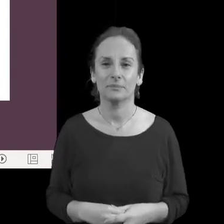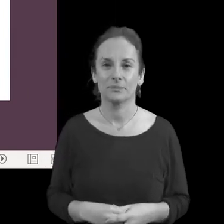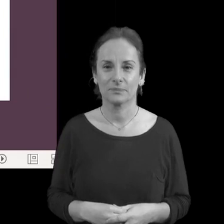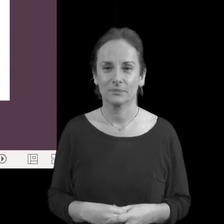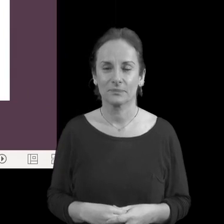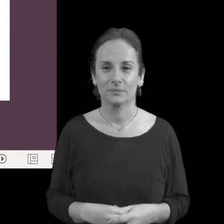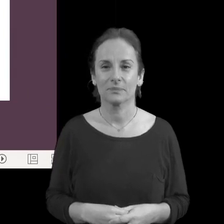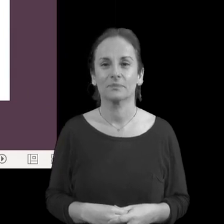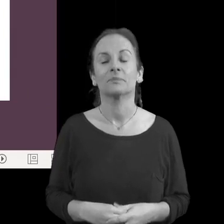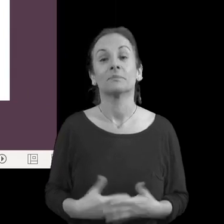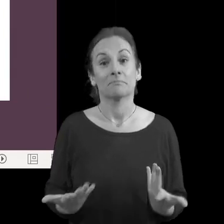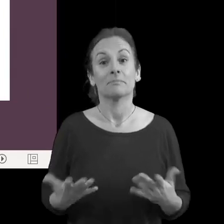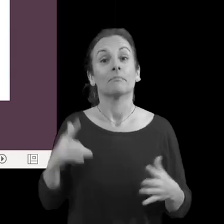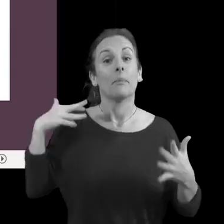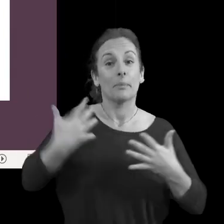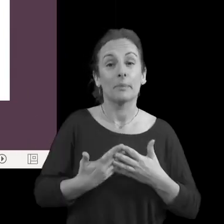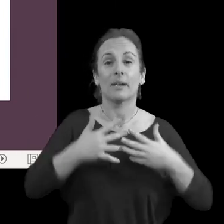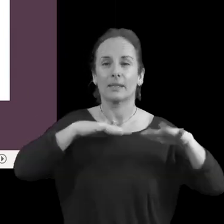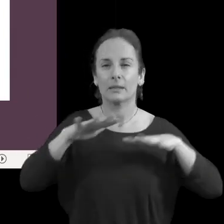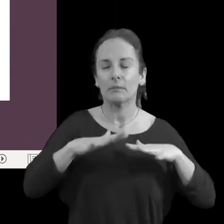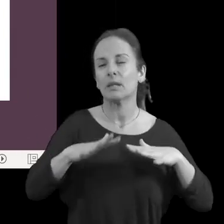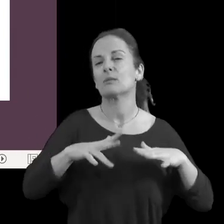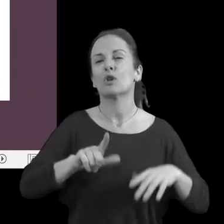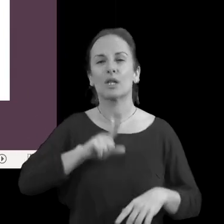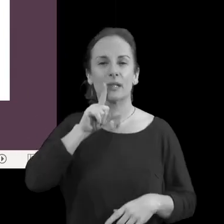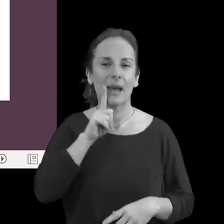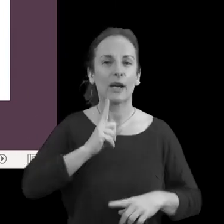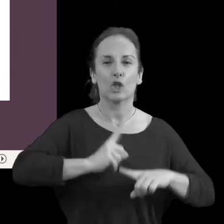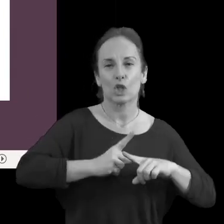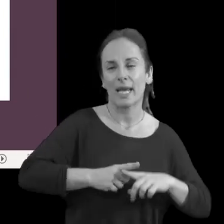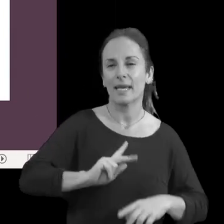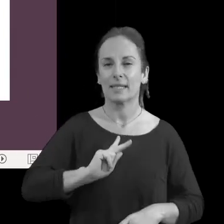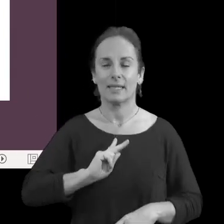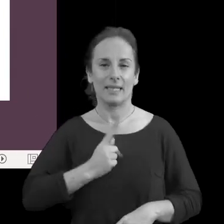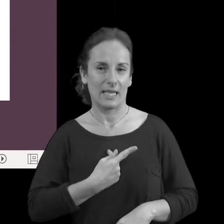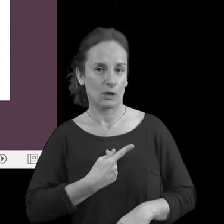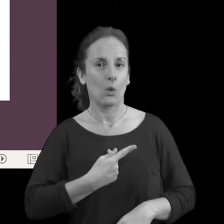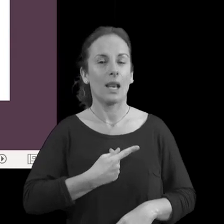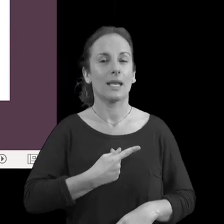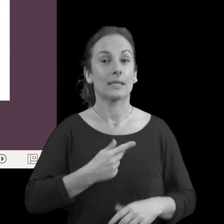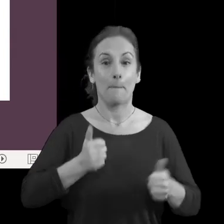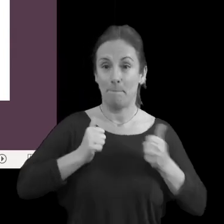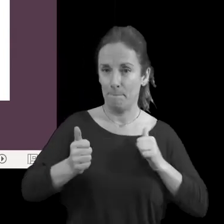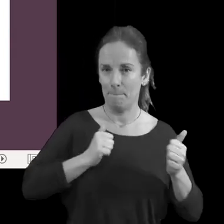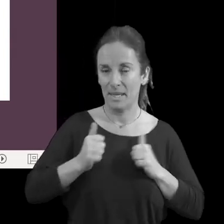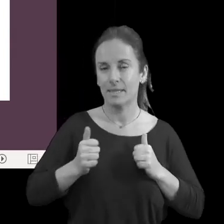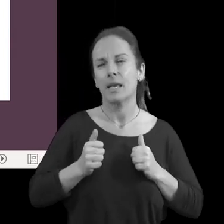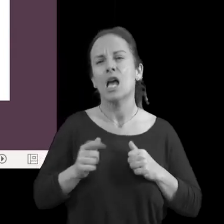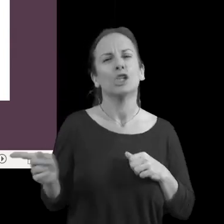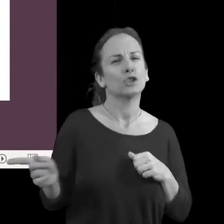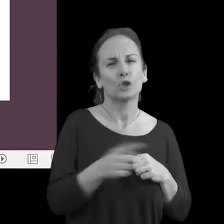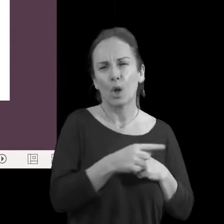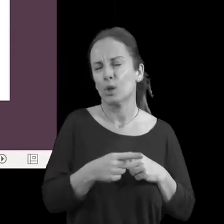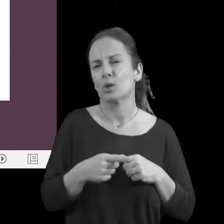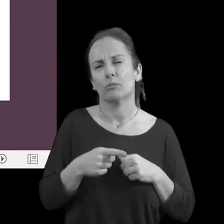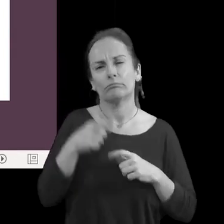claro, de los activismos lesbianos, gays, bis, transexuales, orientados a la salida del armario, a la visibilidad, ¿no?